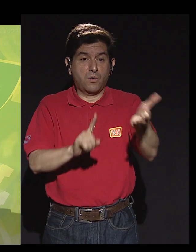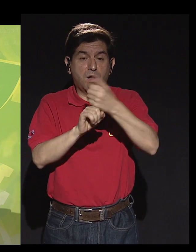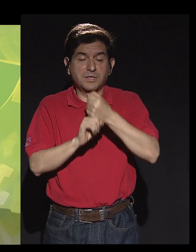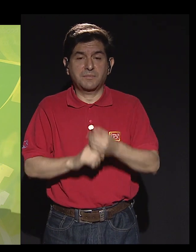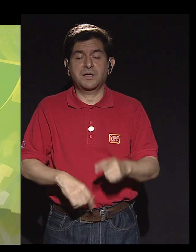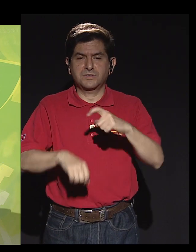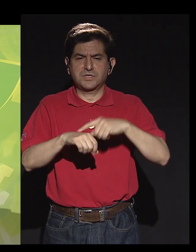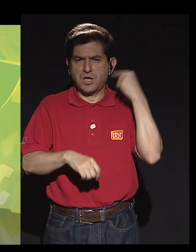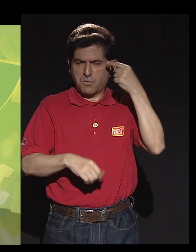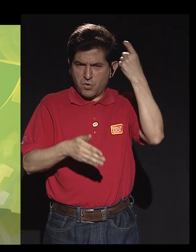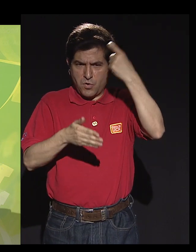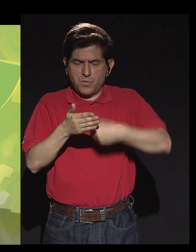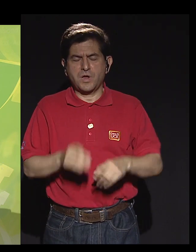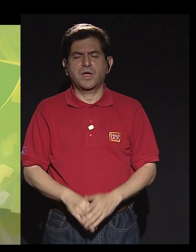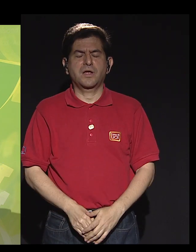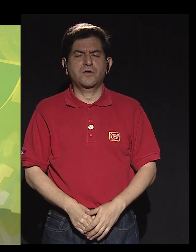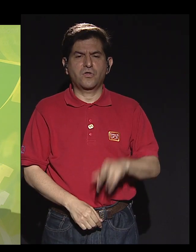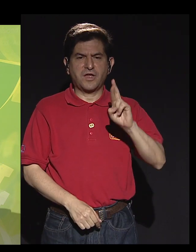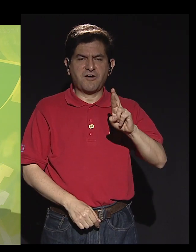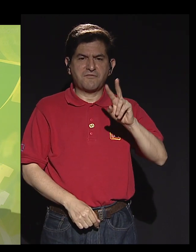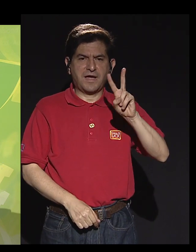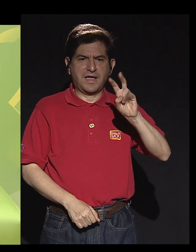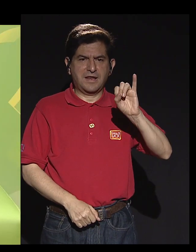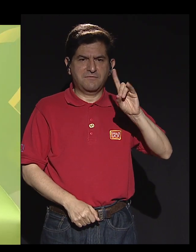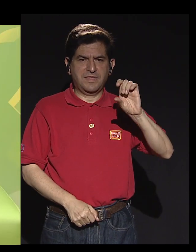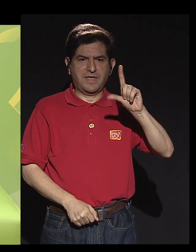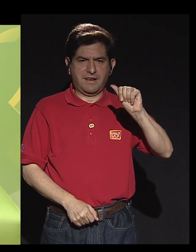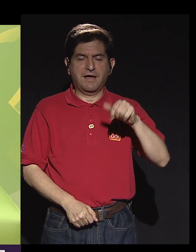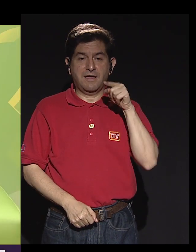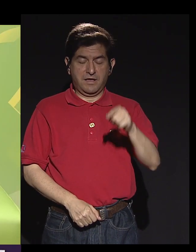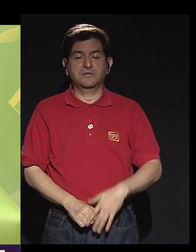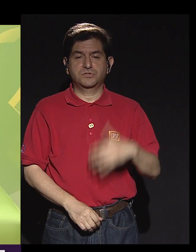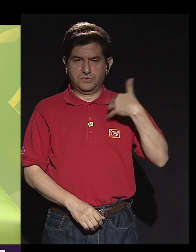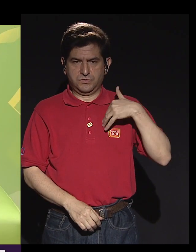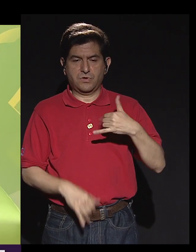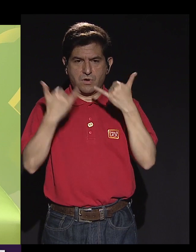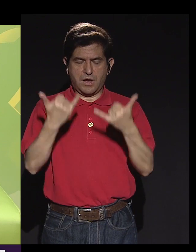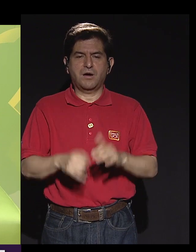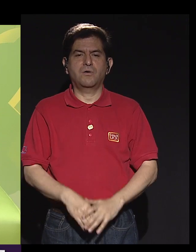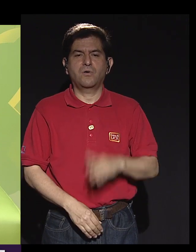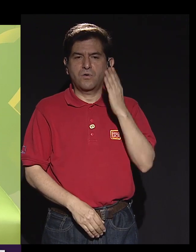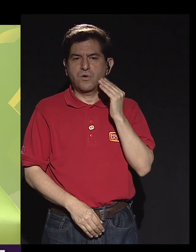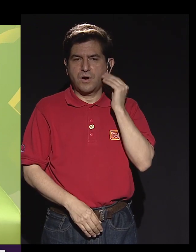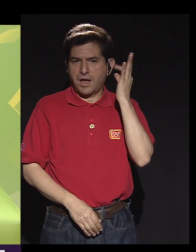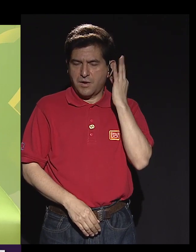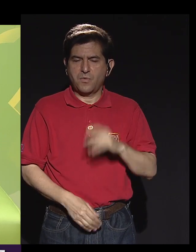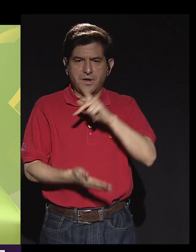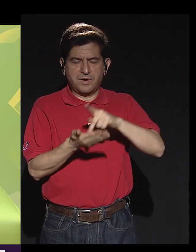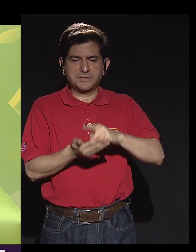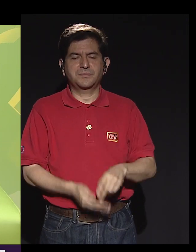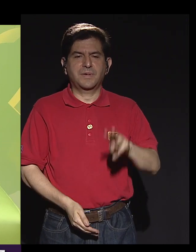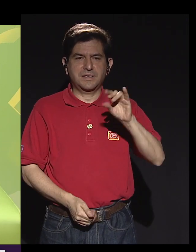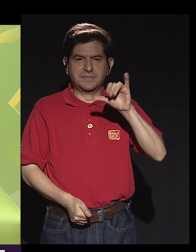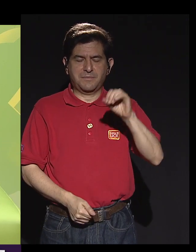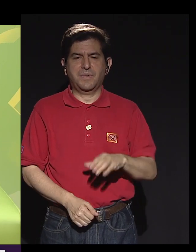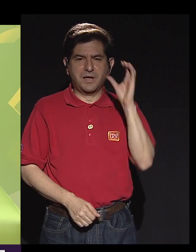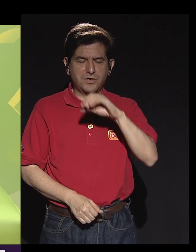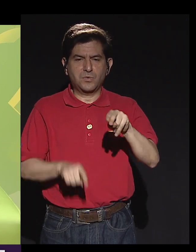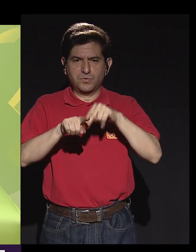la dictadura del militar Rafael Videla en Argentina. Hoy son las abuelas de la Plaza de Mayo quienes buscan a sus